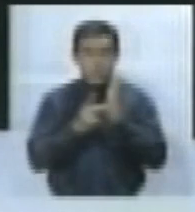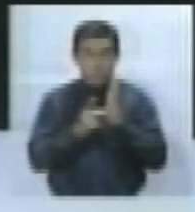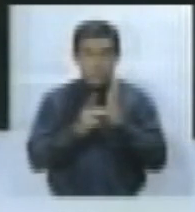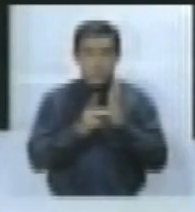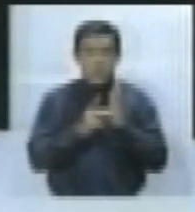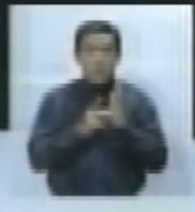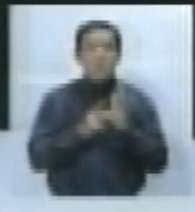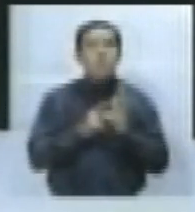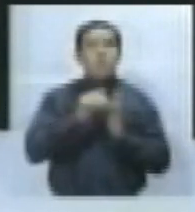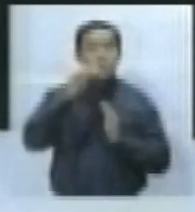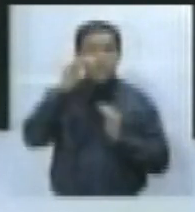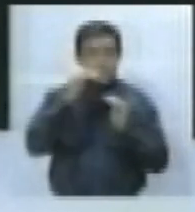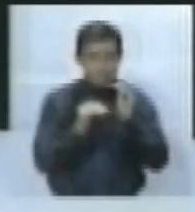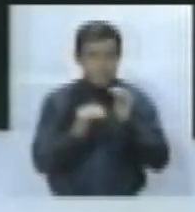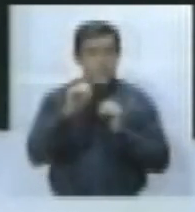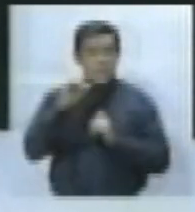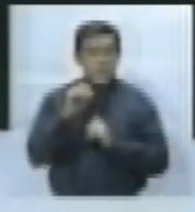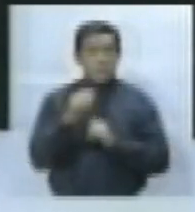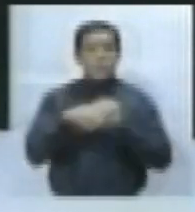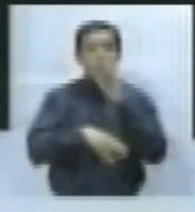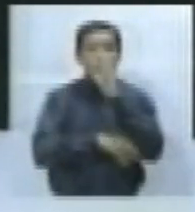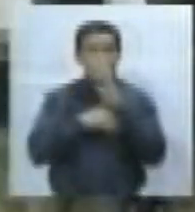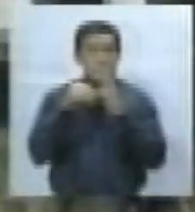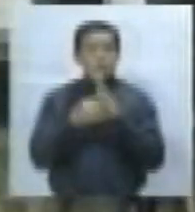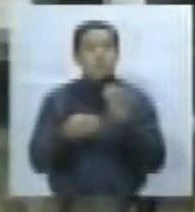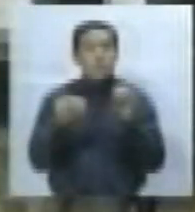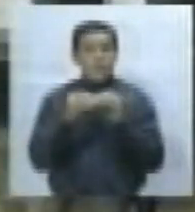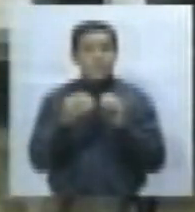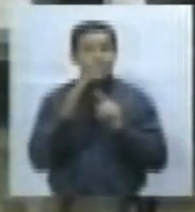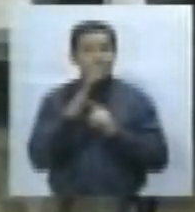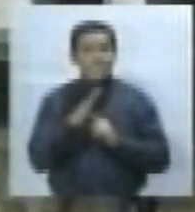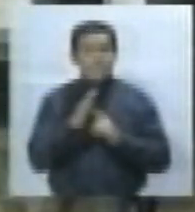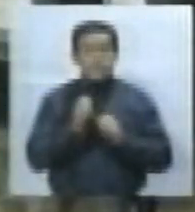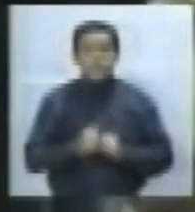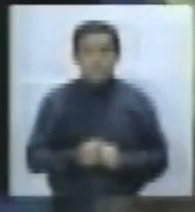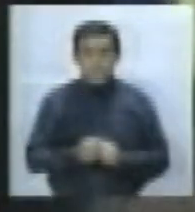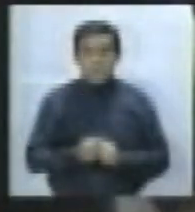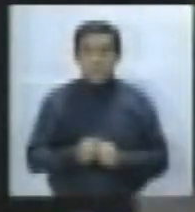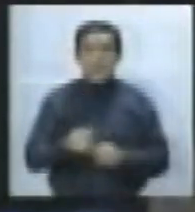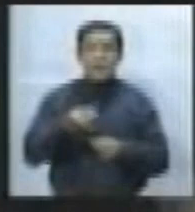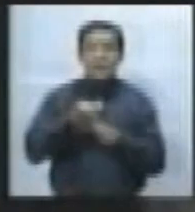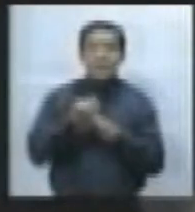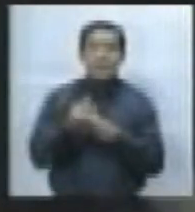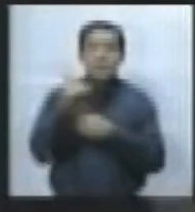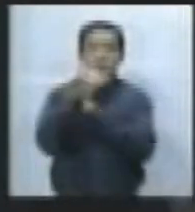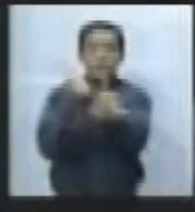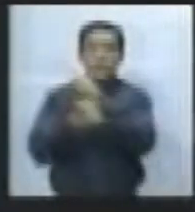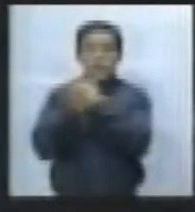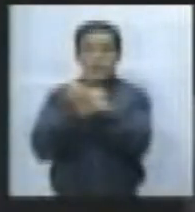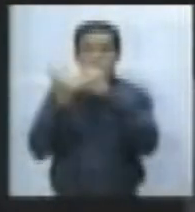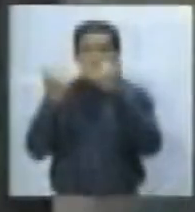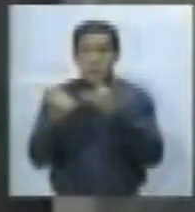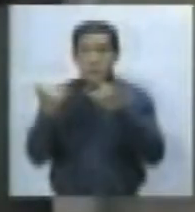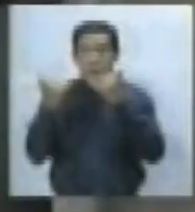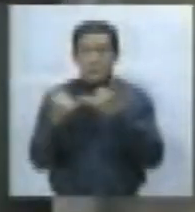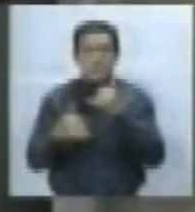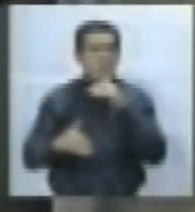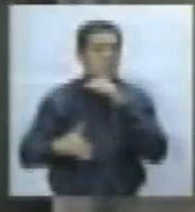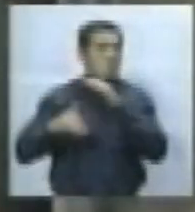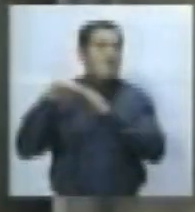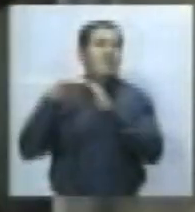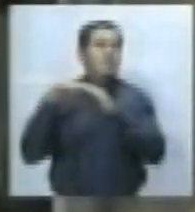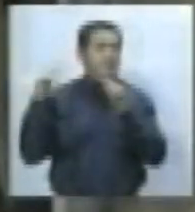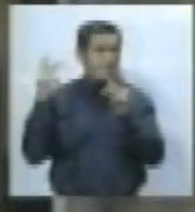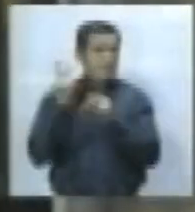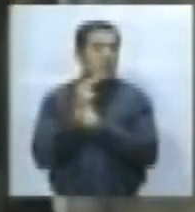también influyó para esta calificación. Veamos. El riesgo país alcanzó durante esta semana su nivel más alto